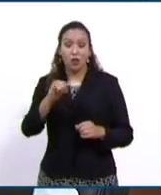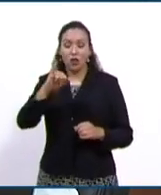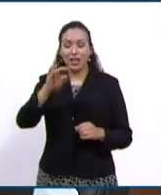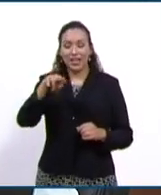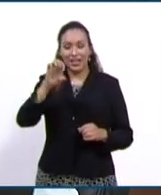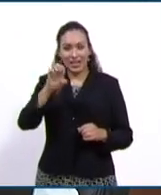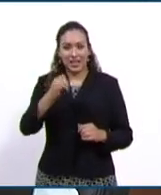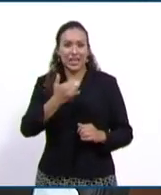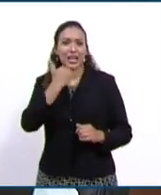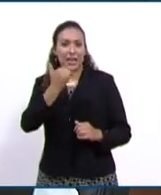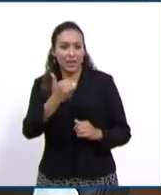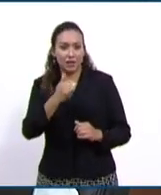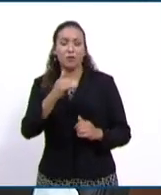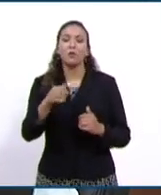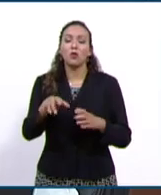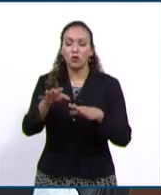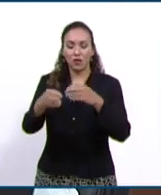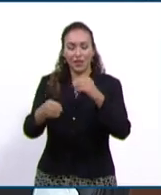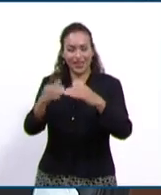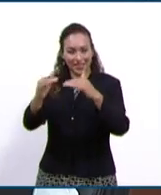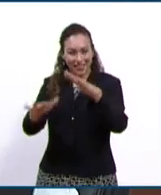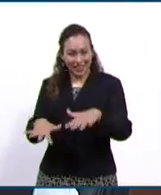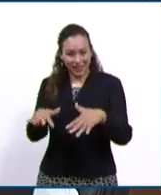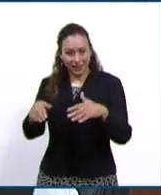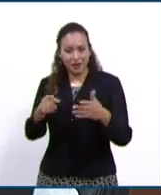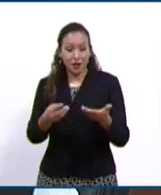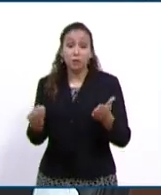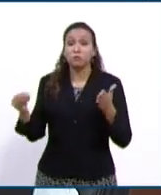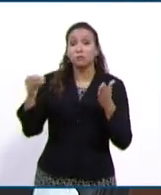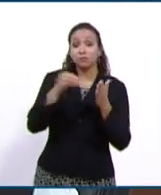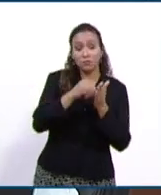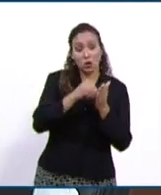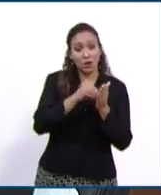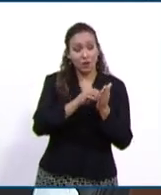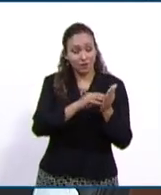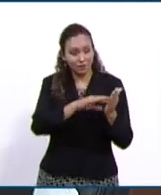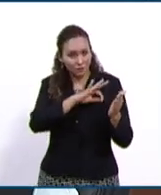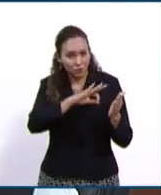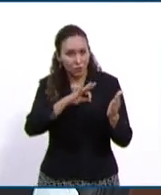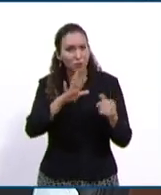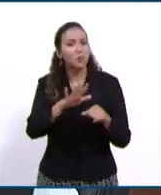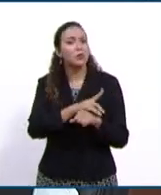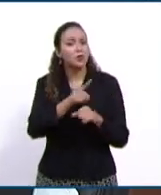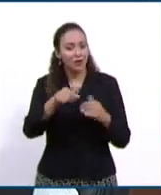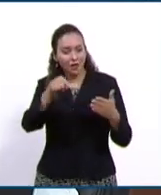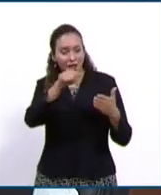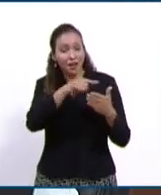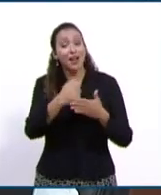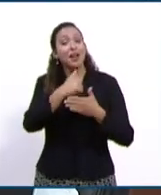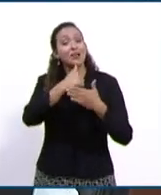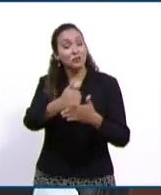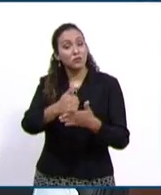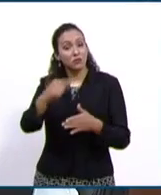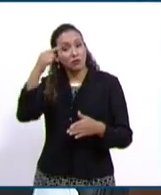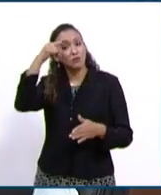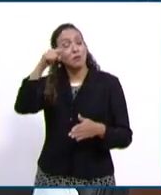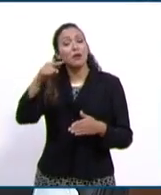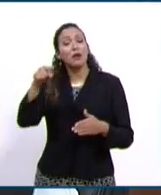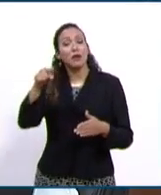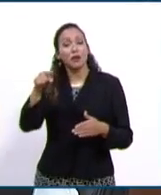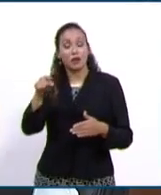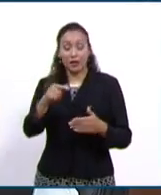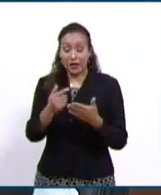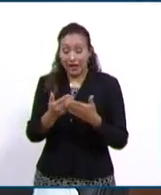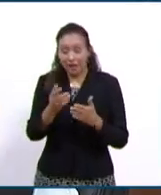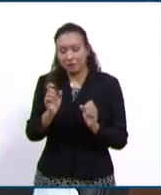la Sala Regional Especializada que han devenido en definitivas al no haber sido